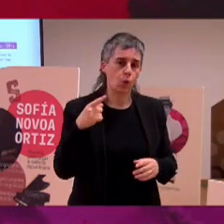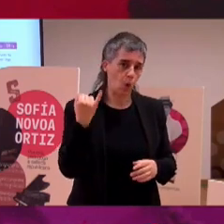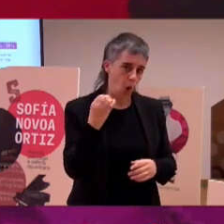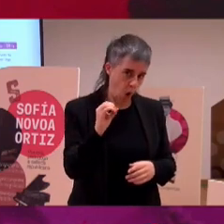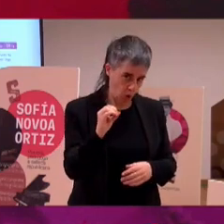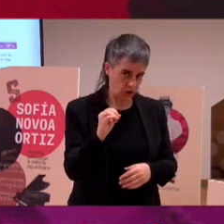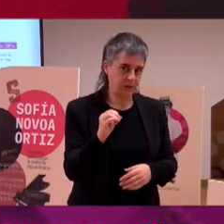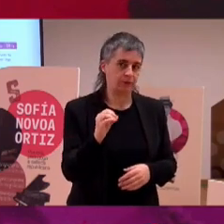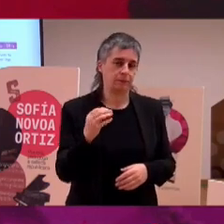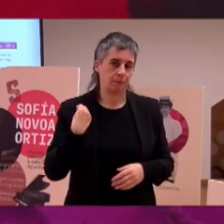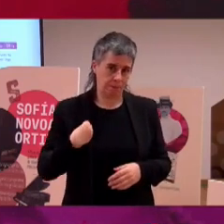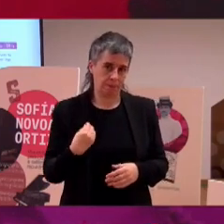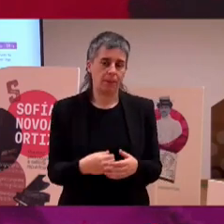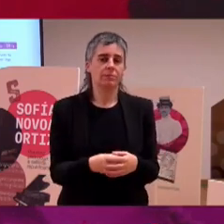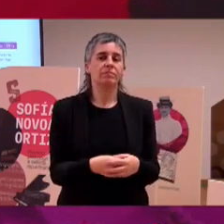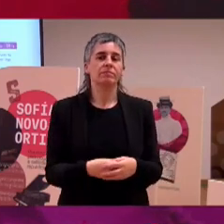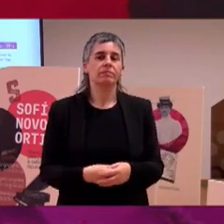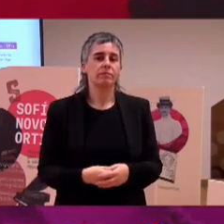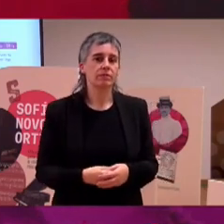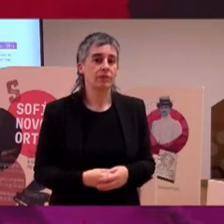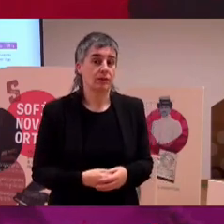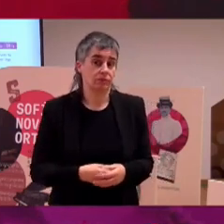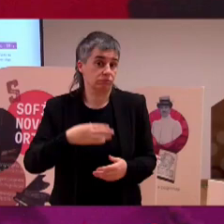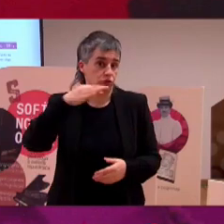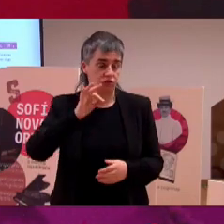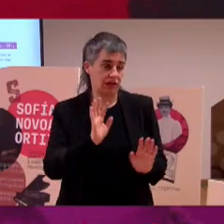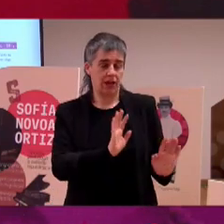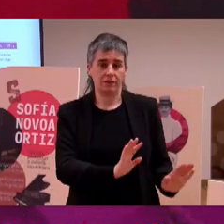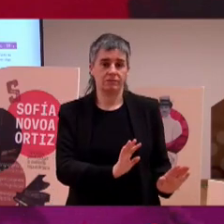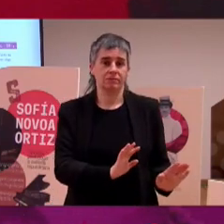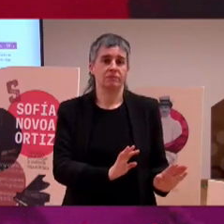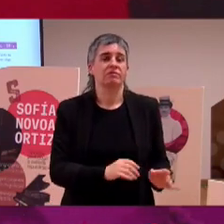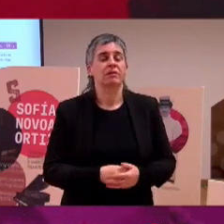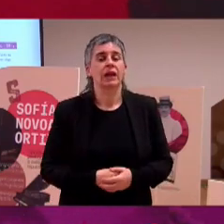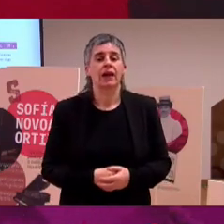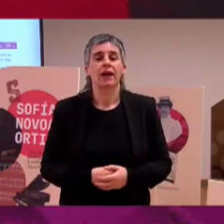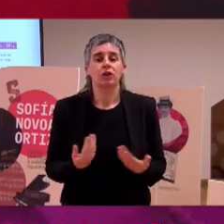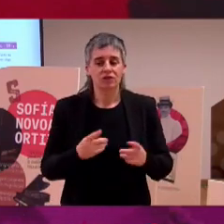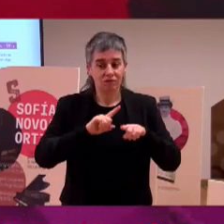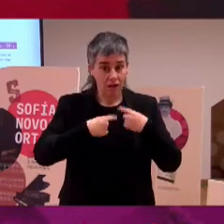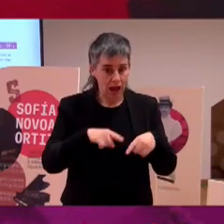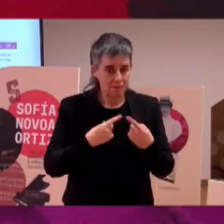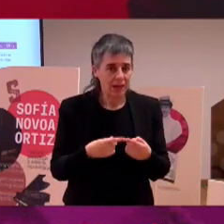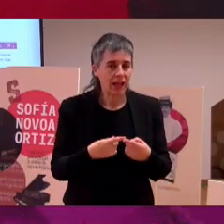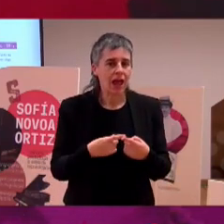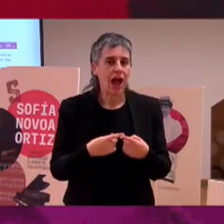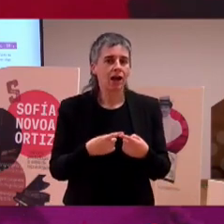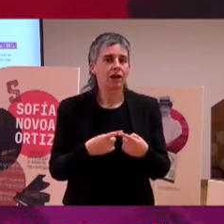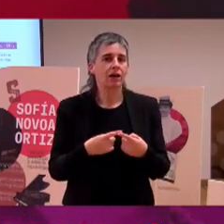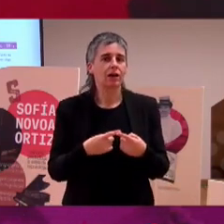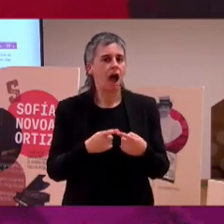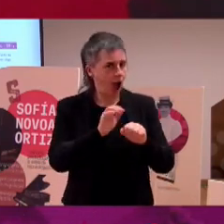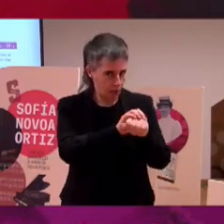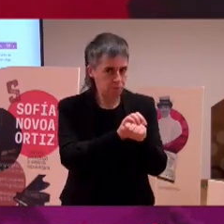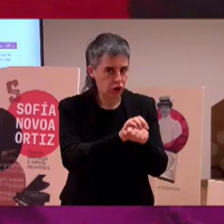roja, o sea, era única, todos os demais eran de dereitas. Entón, esa familia, que eran moi, moi